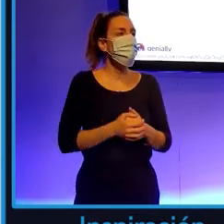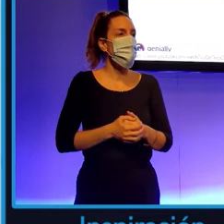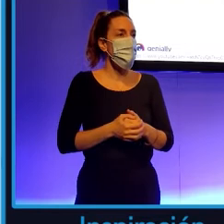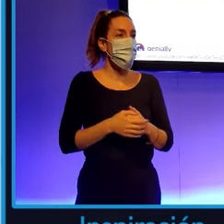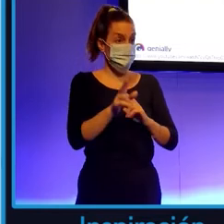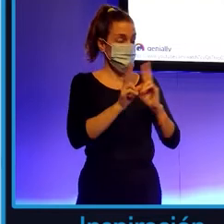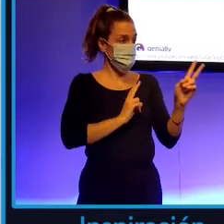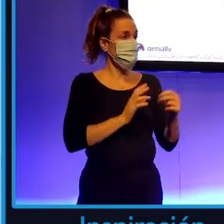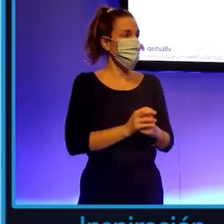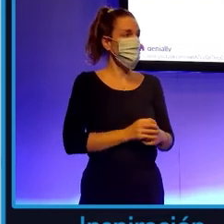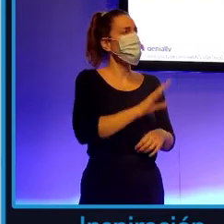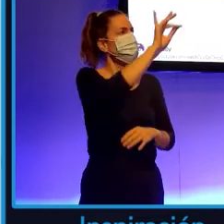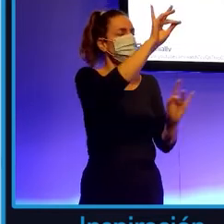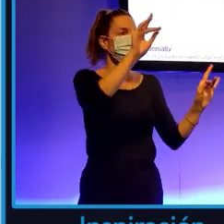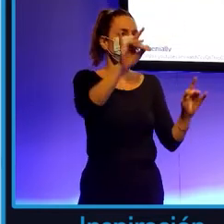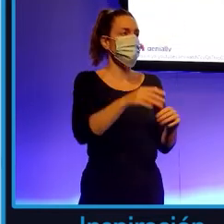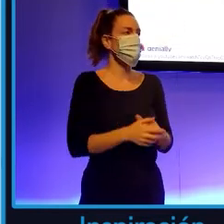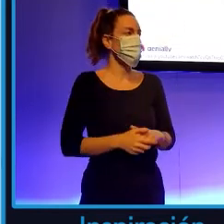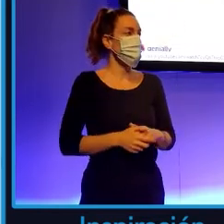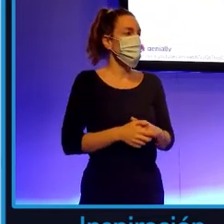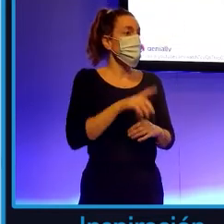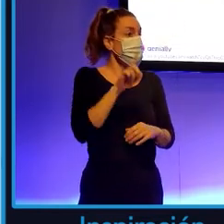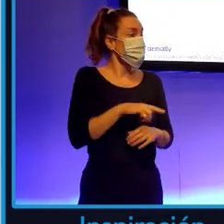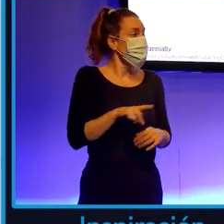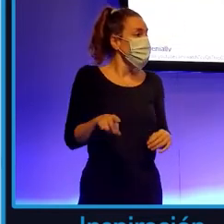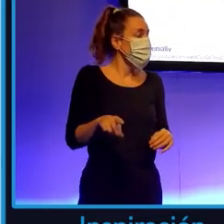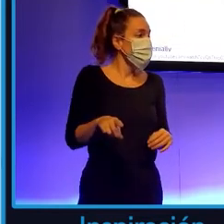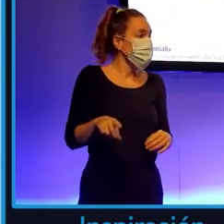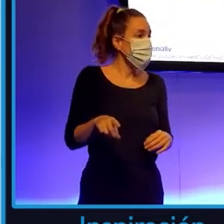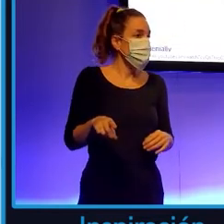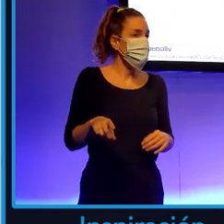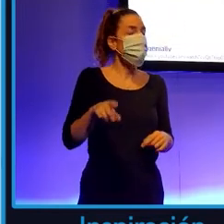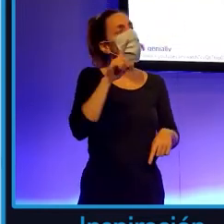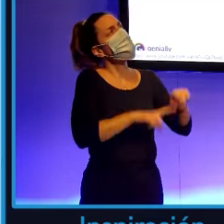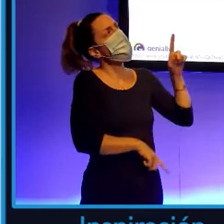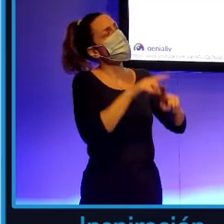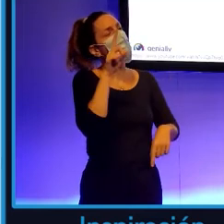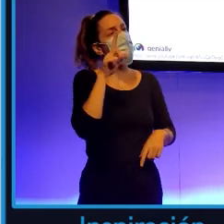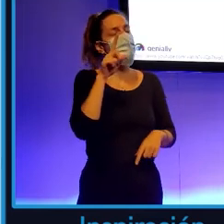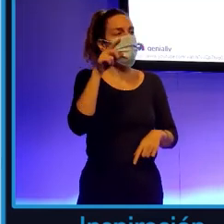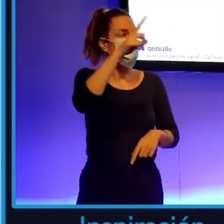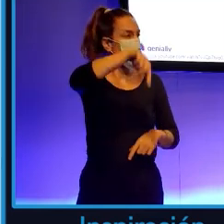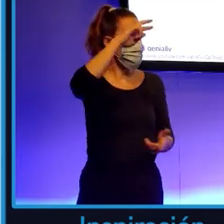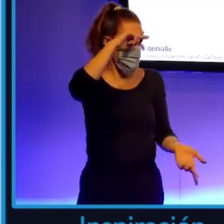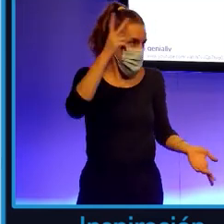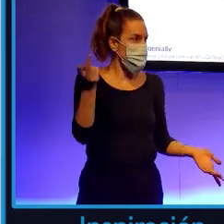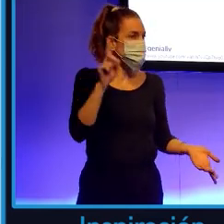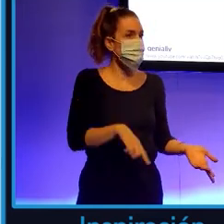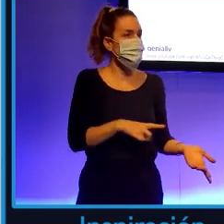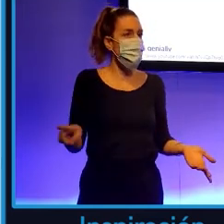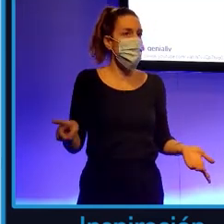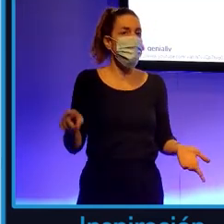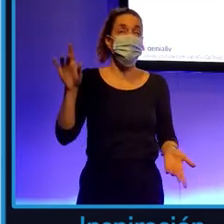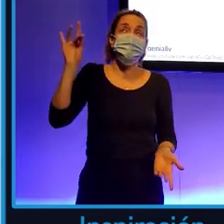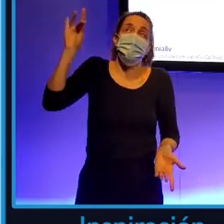donde esté o no va están preocupados no están preocupados